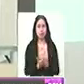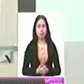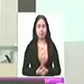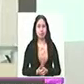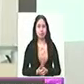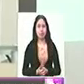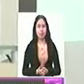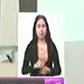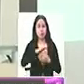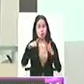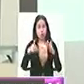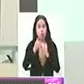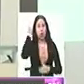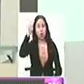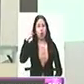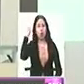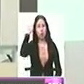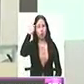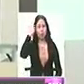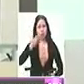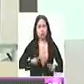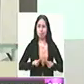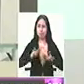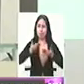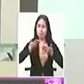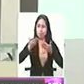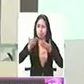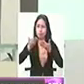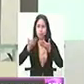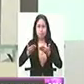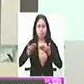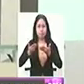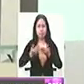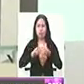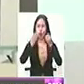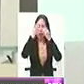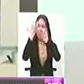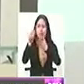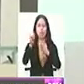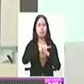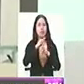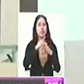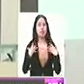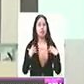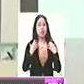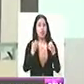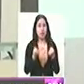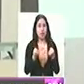Todo el gobierno se puso a disposición del Ministerio de Salud